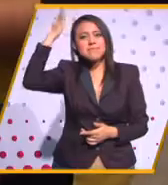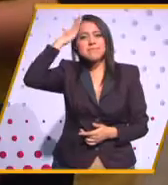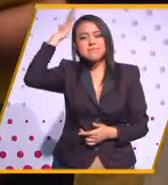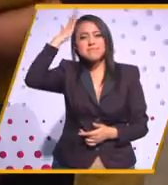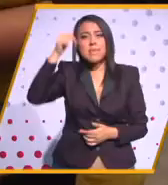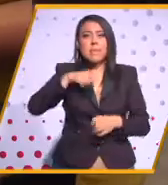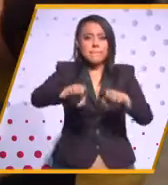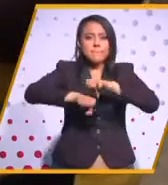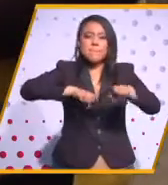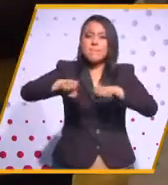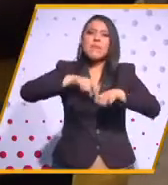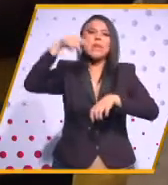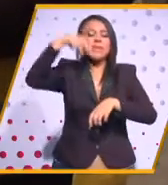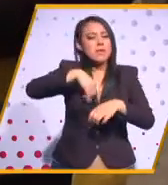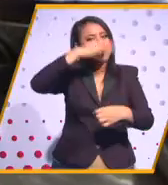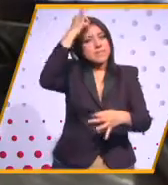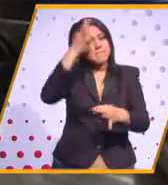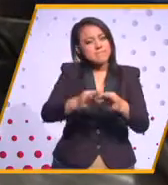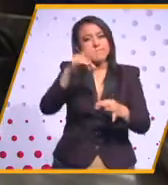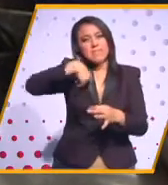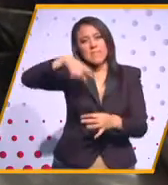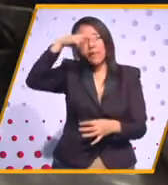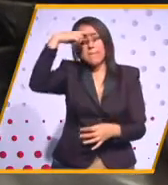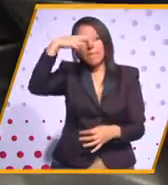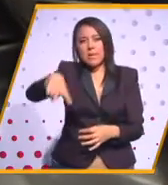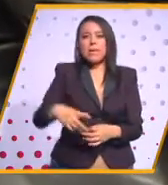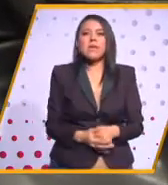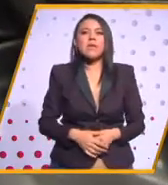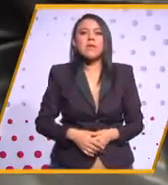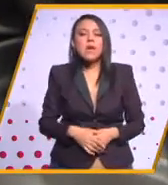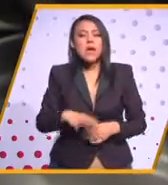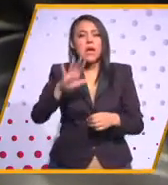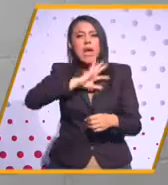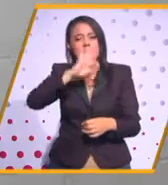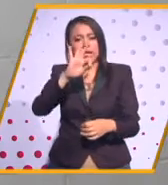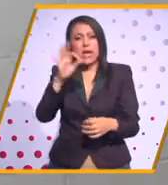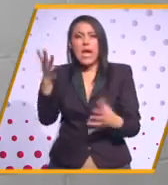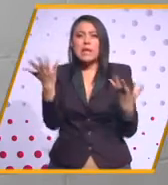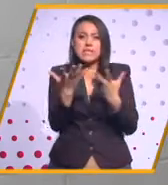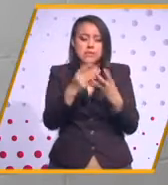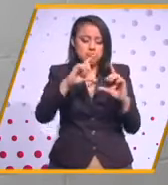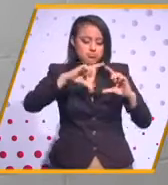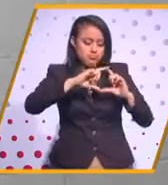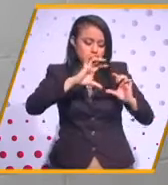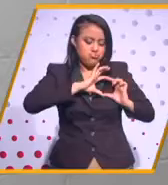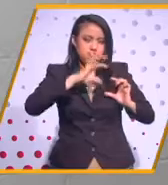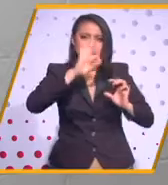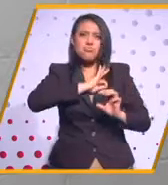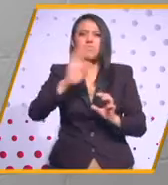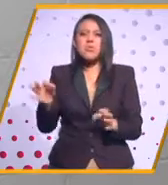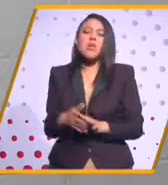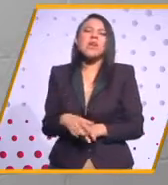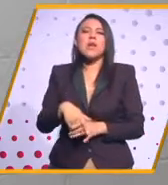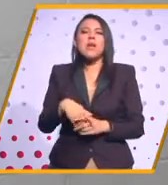mexicana, que lleva varios años apoyando al Juguetón en la fabricación y donación de botones. El proceso es un